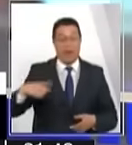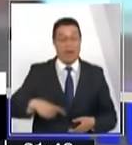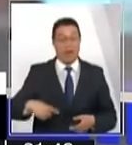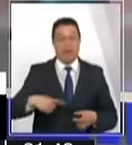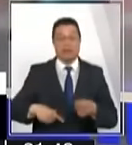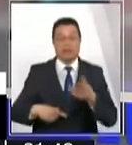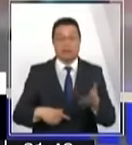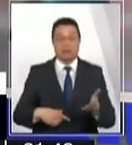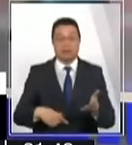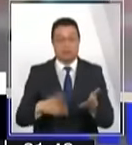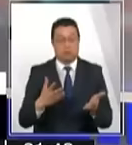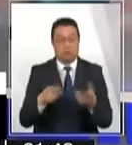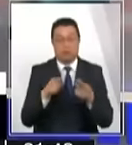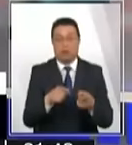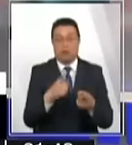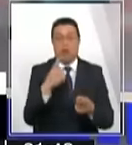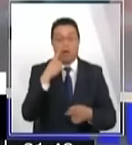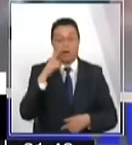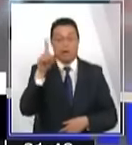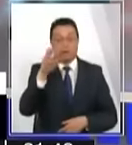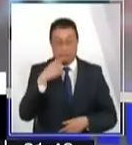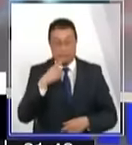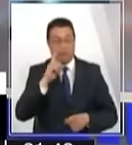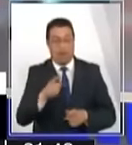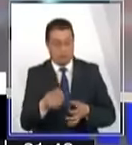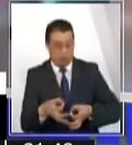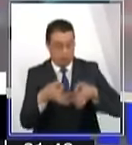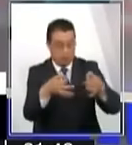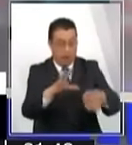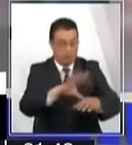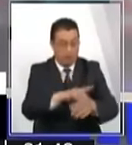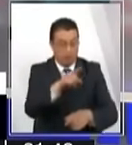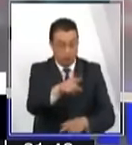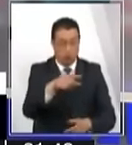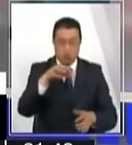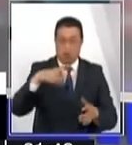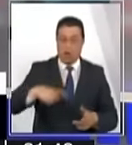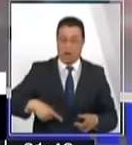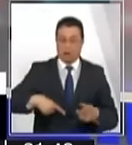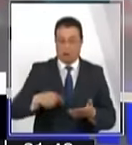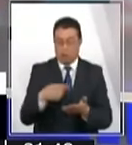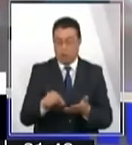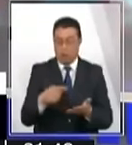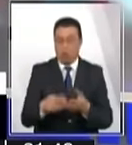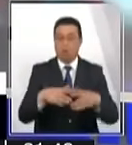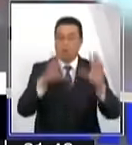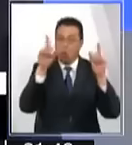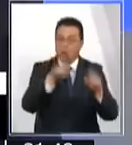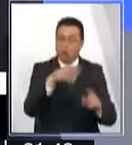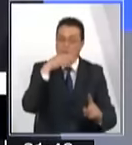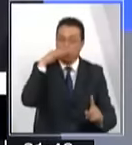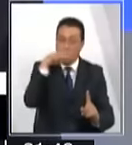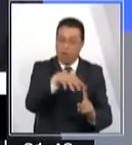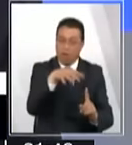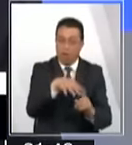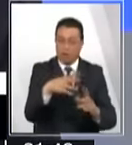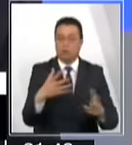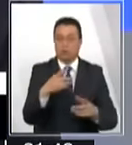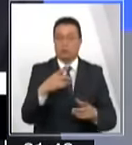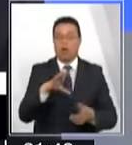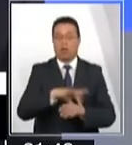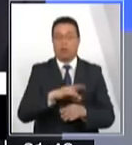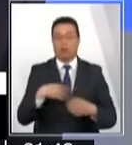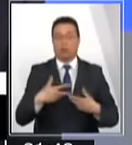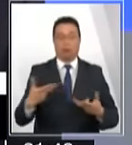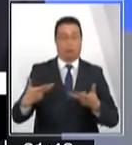dichos está bien pero cuando un isap le manda una carta a un médico diciendo usted ha dado tantas licencias y esto es lo que se expone evidentemente está intentando decir